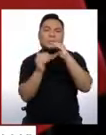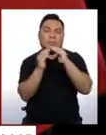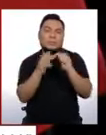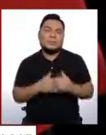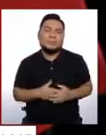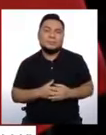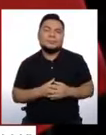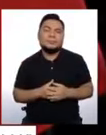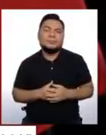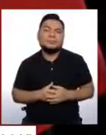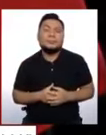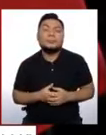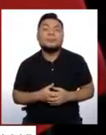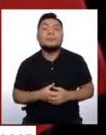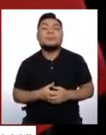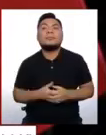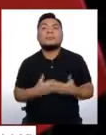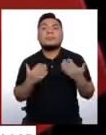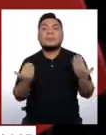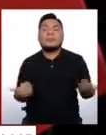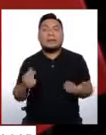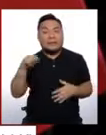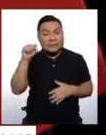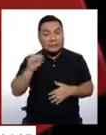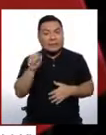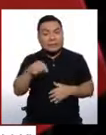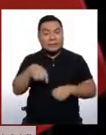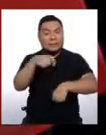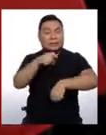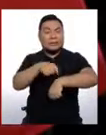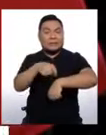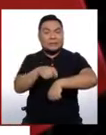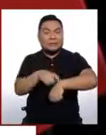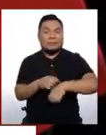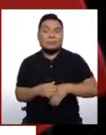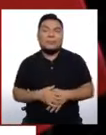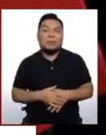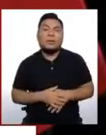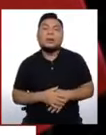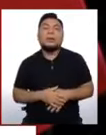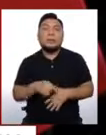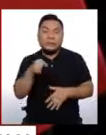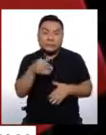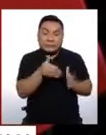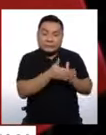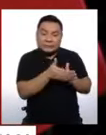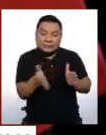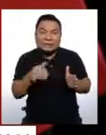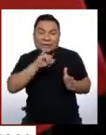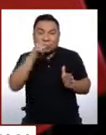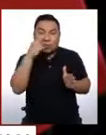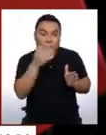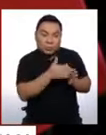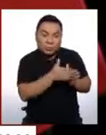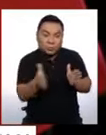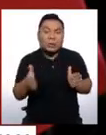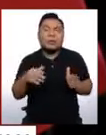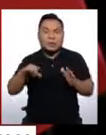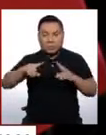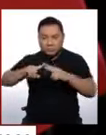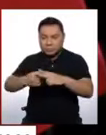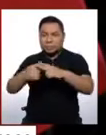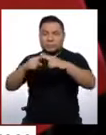y en este periodo se va a reanudar algunas actividades pero